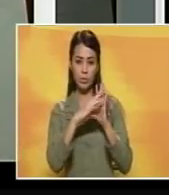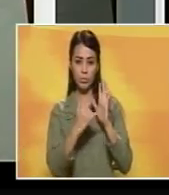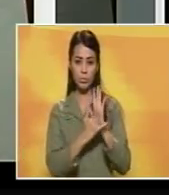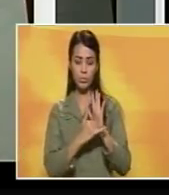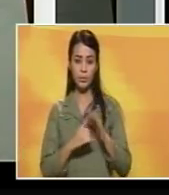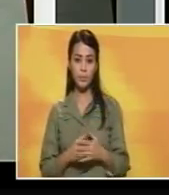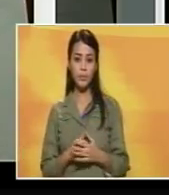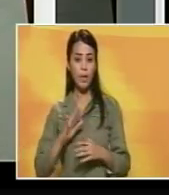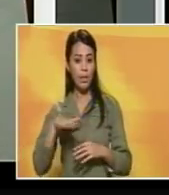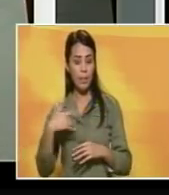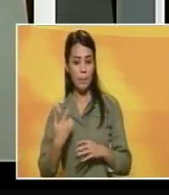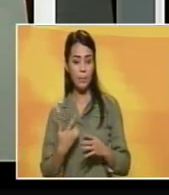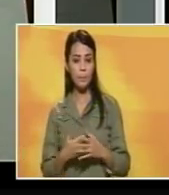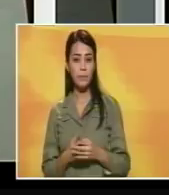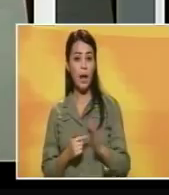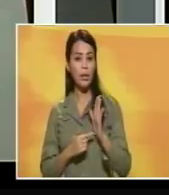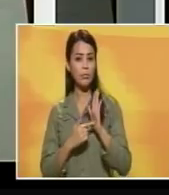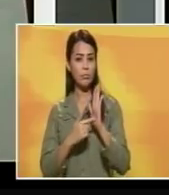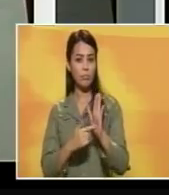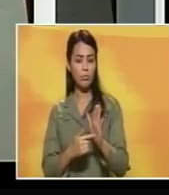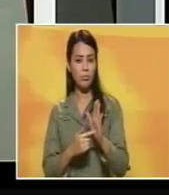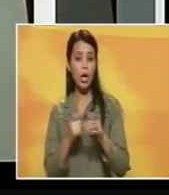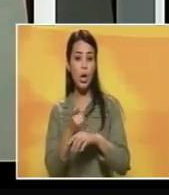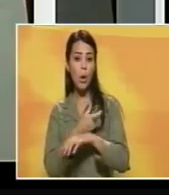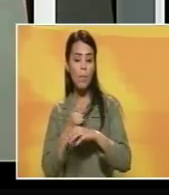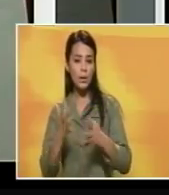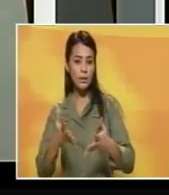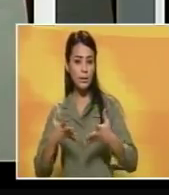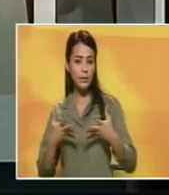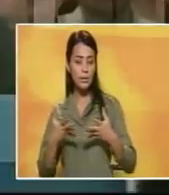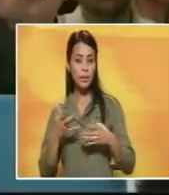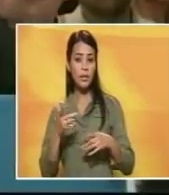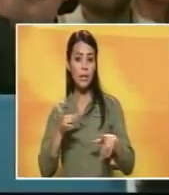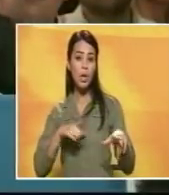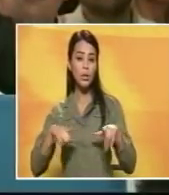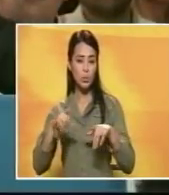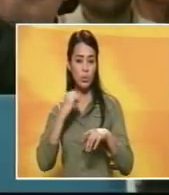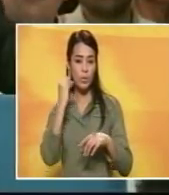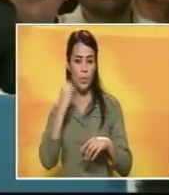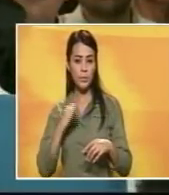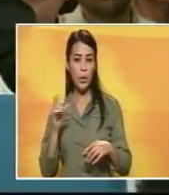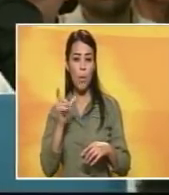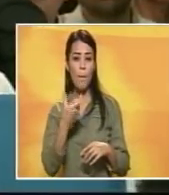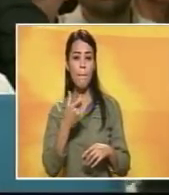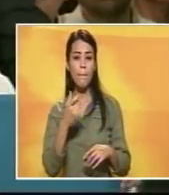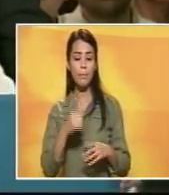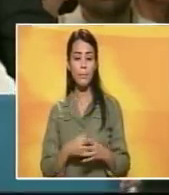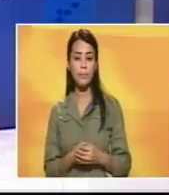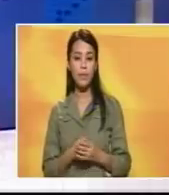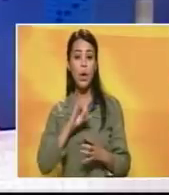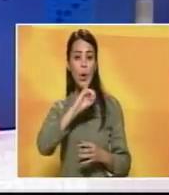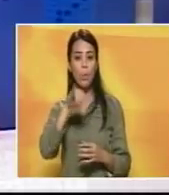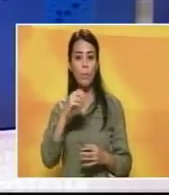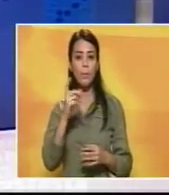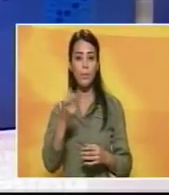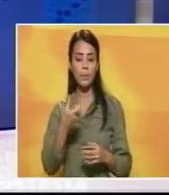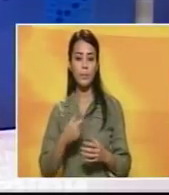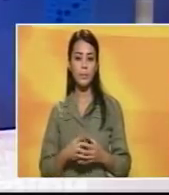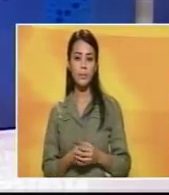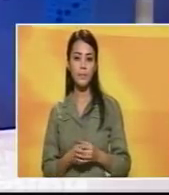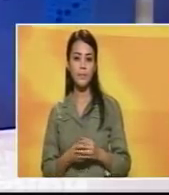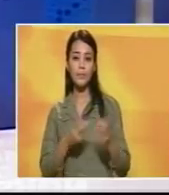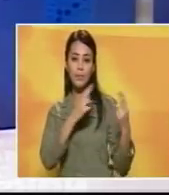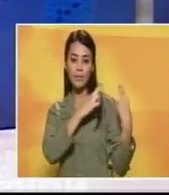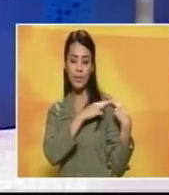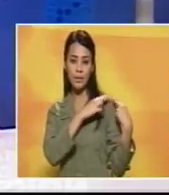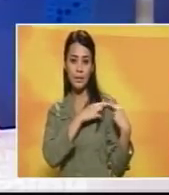Constituyente y luego ante el CLES del gobernador electo de la entidad, Juan Pablo Guanipa. El representante de